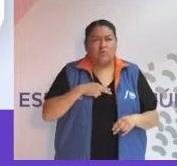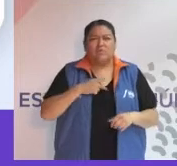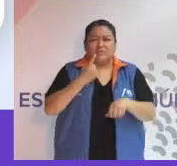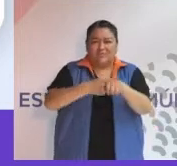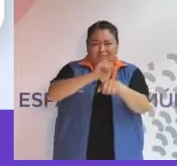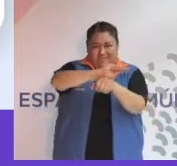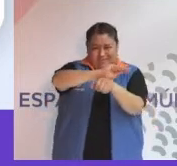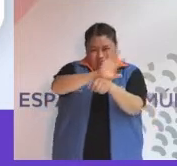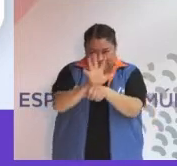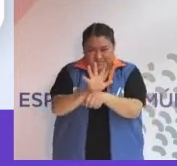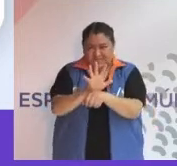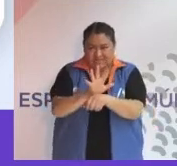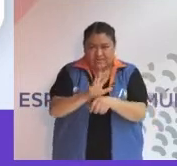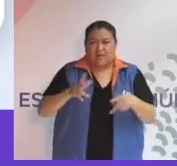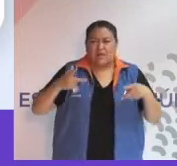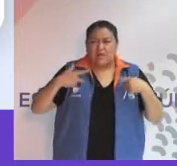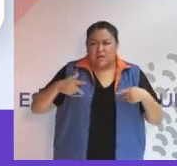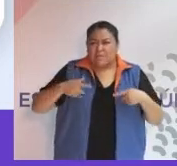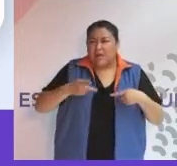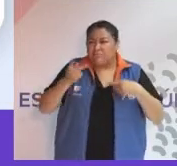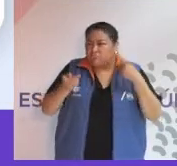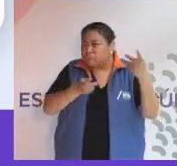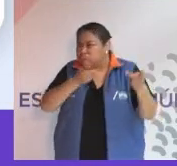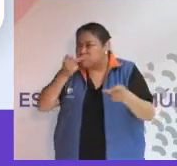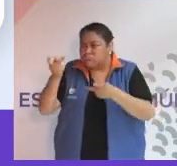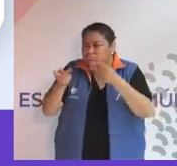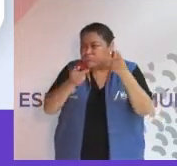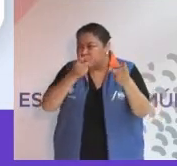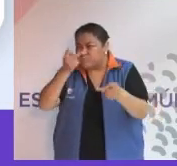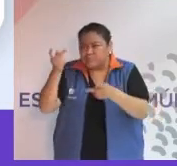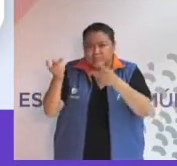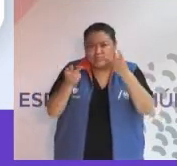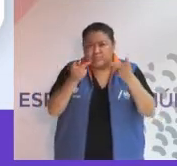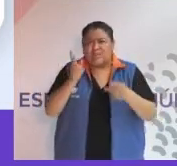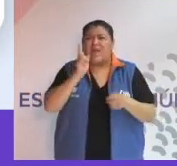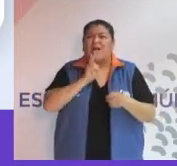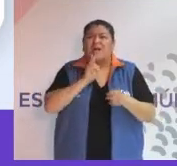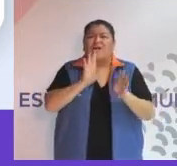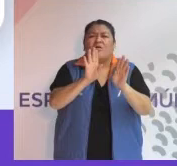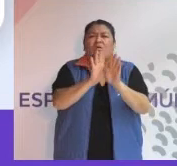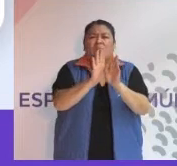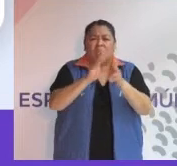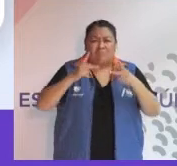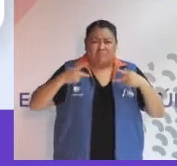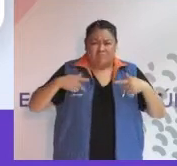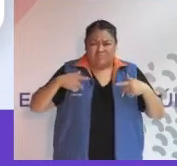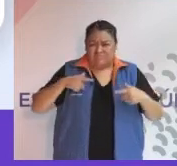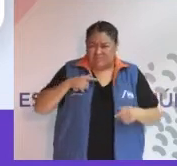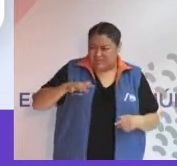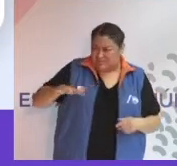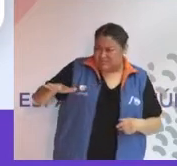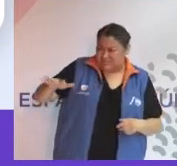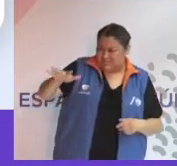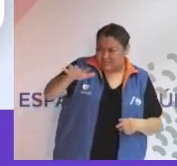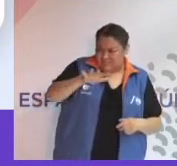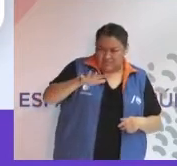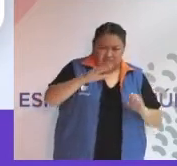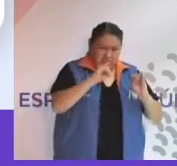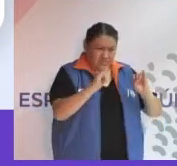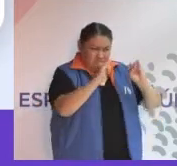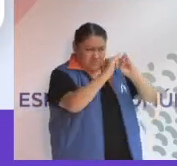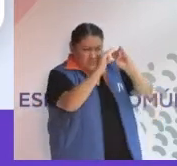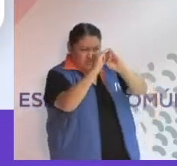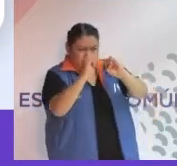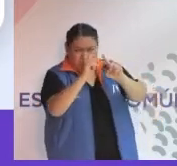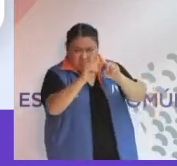COVID para entender también cómo estaba afectando la pandemia, la confianza de la sociedad en las diferentes